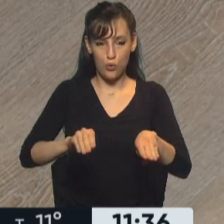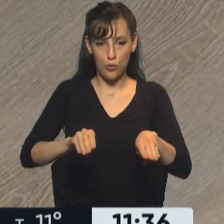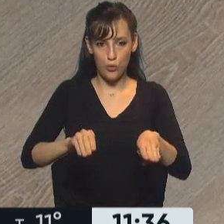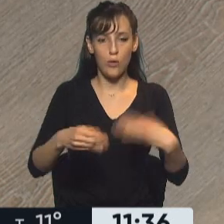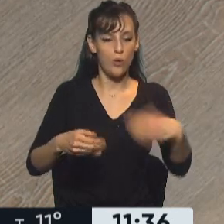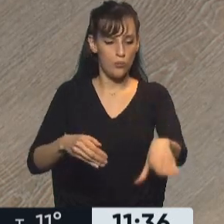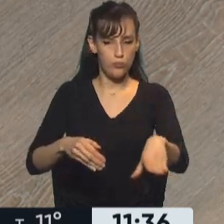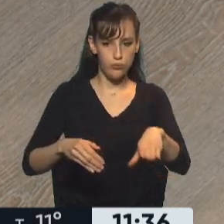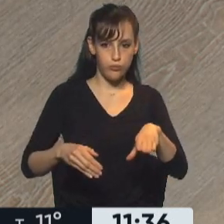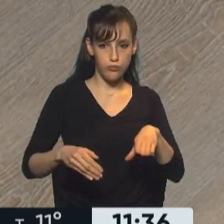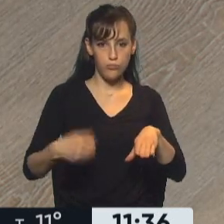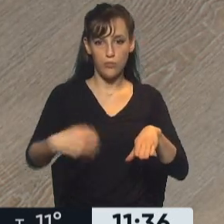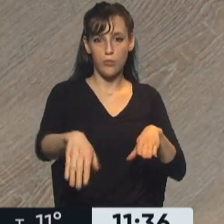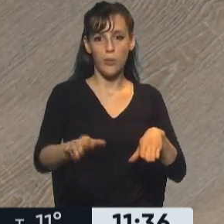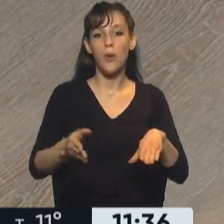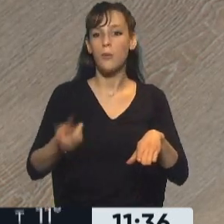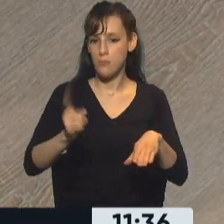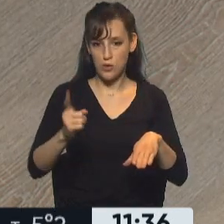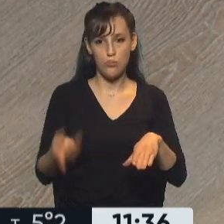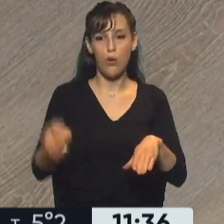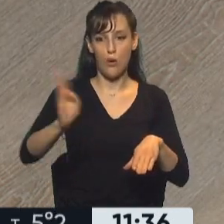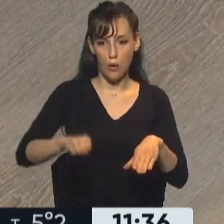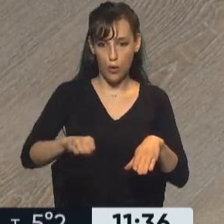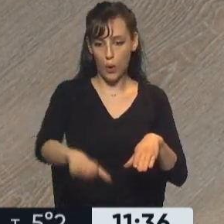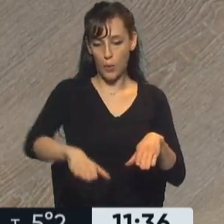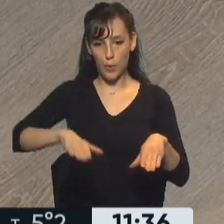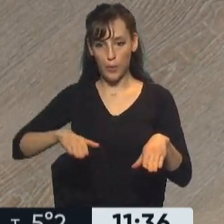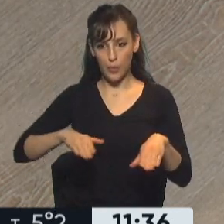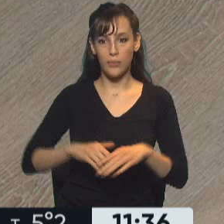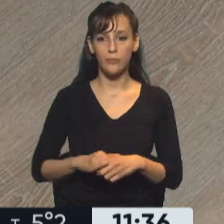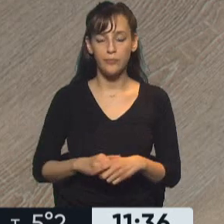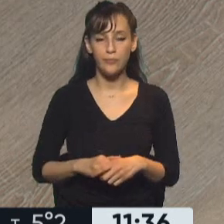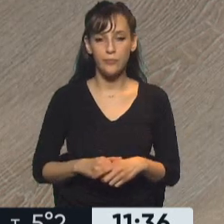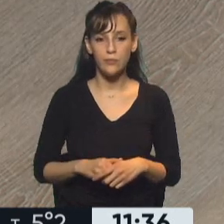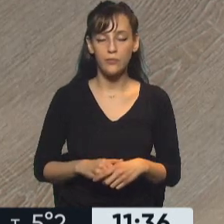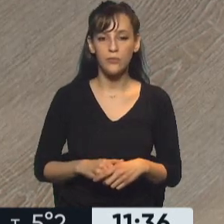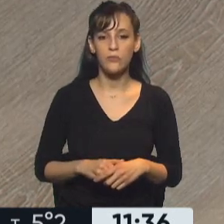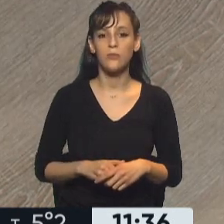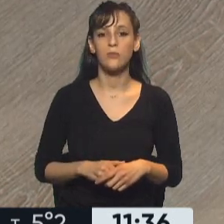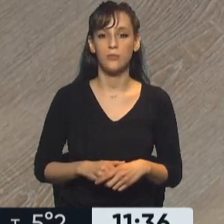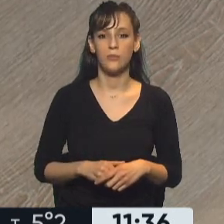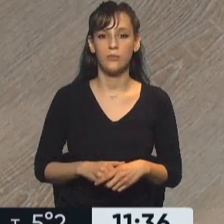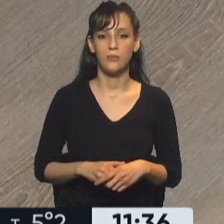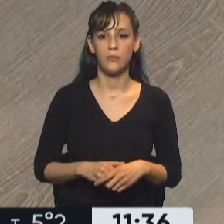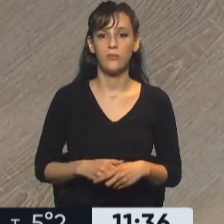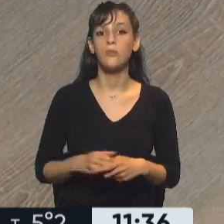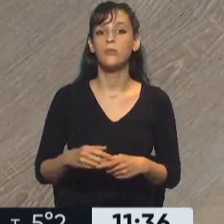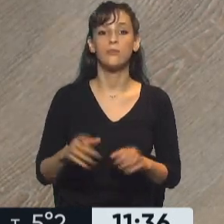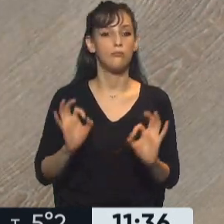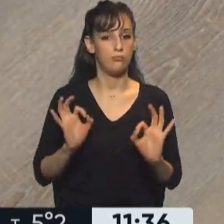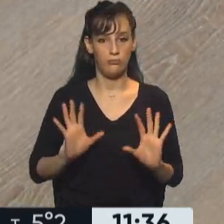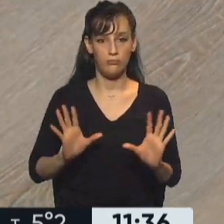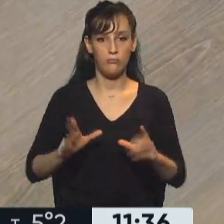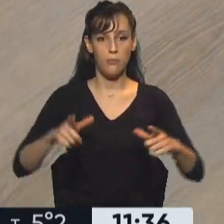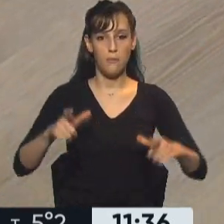Ahí. ¿Sí? Sí. Y me voy a acercar la mesa, la vamos a acercar allá hacia ustedes. Todas ahí separadas. Total. Sí. Me voy a